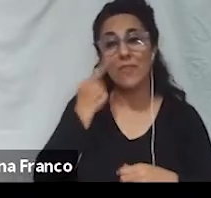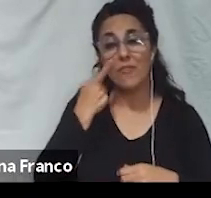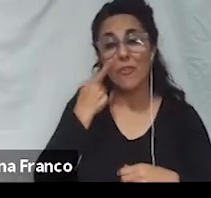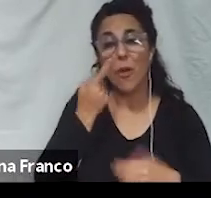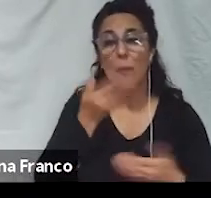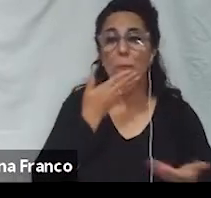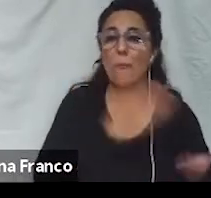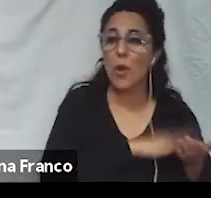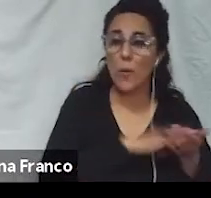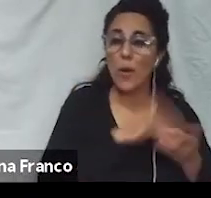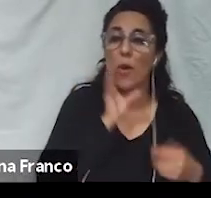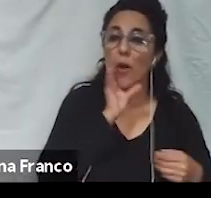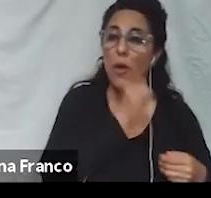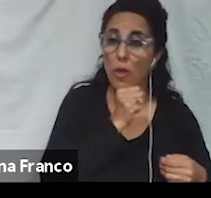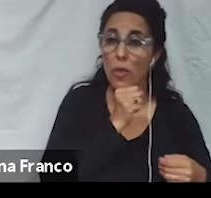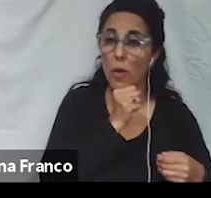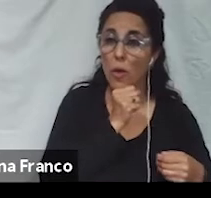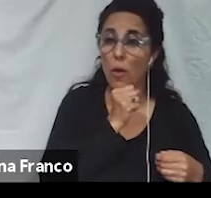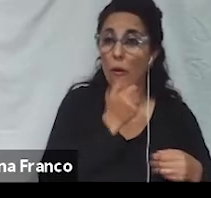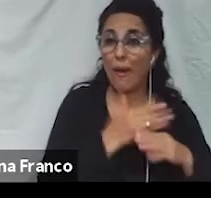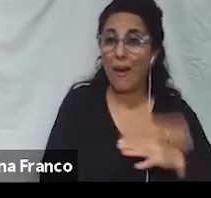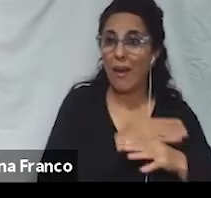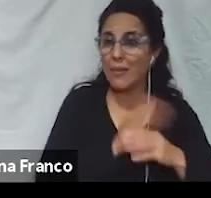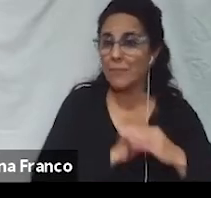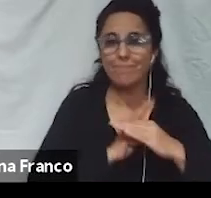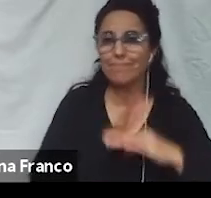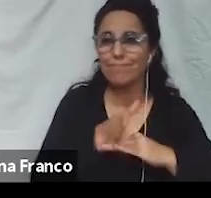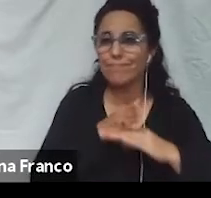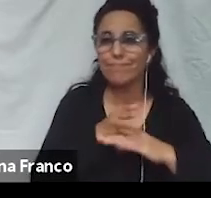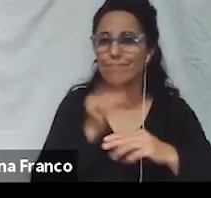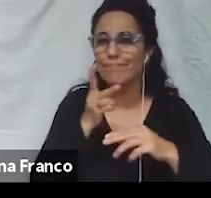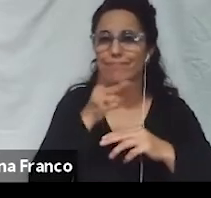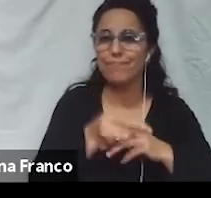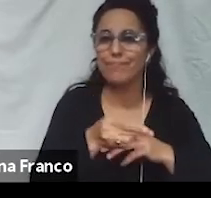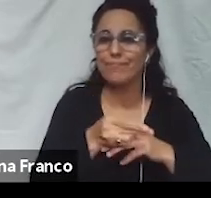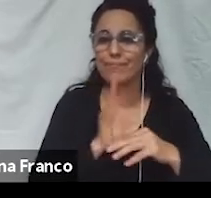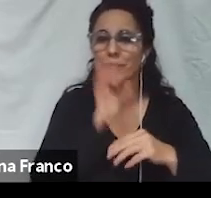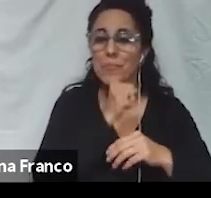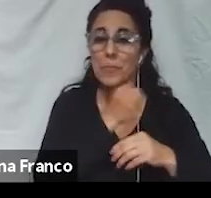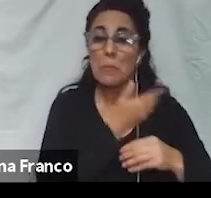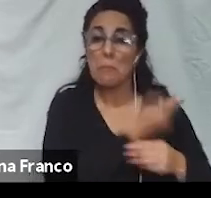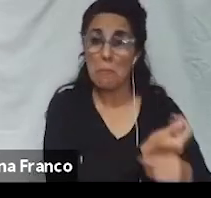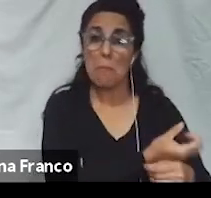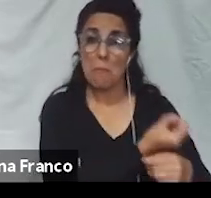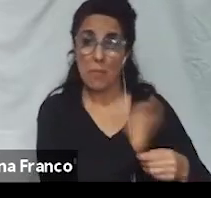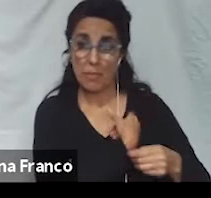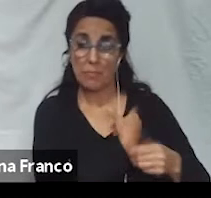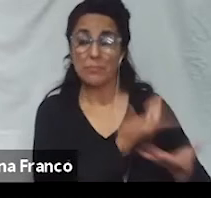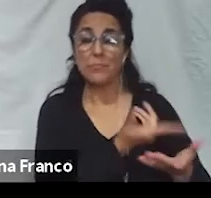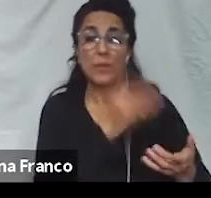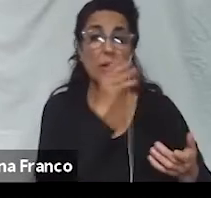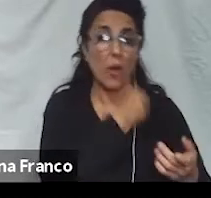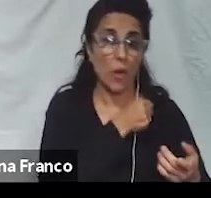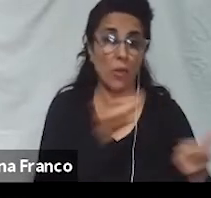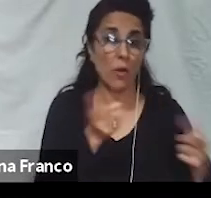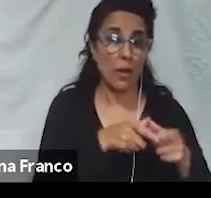vivo porque el código estaba en preproducción y no podía acceder. Entonces ellos me compartieron el código, así como en una